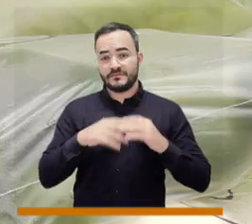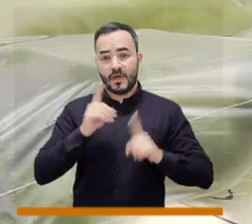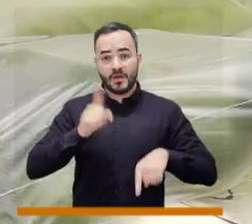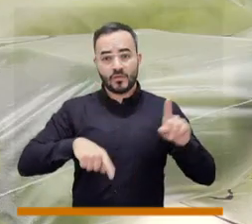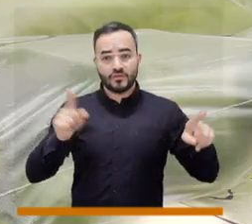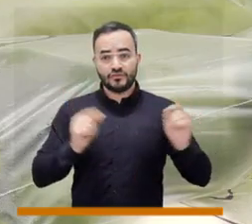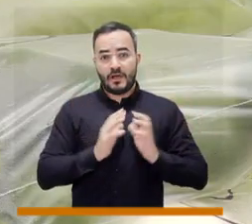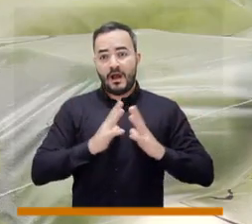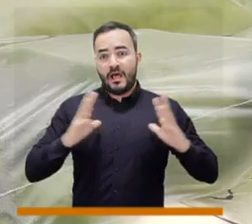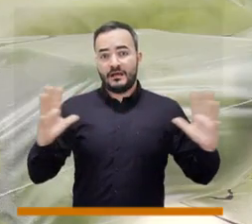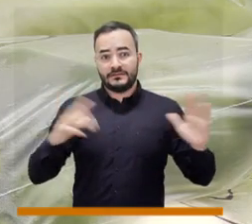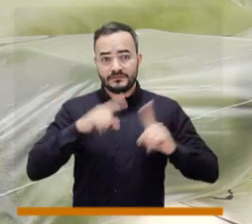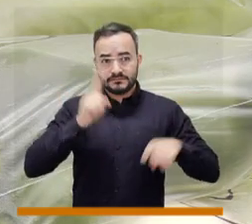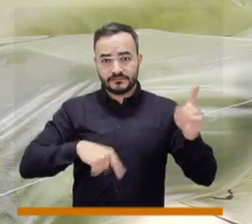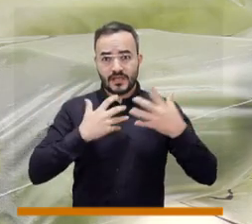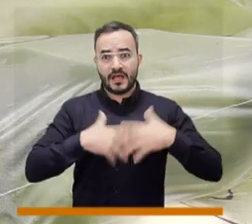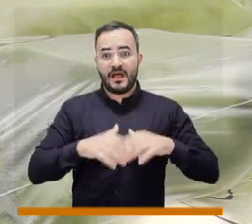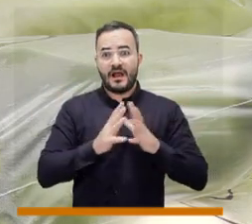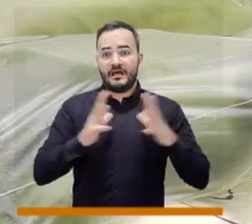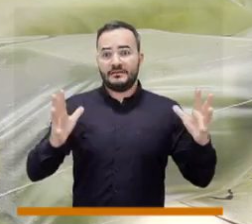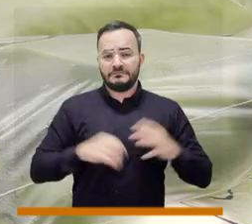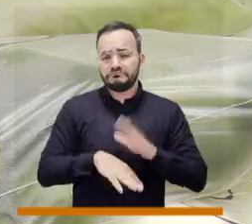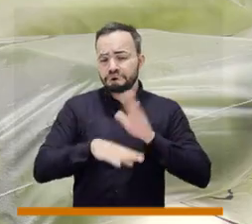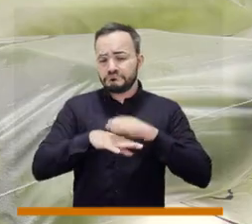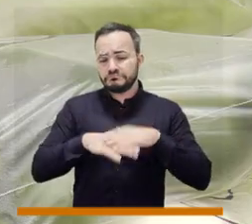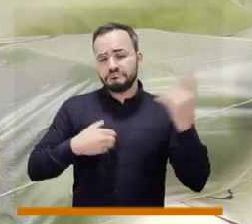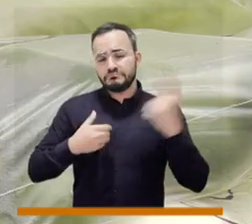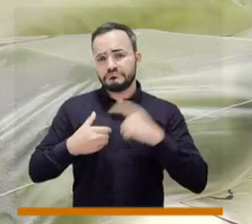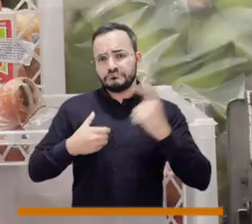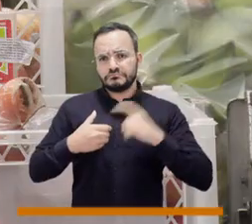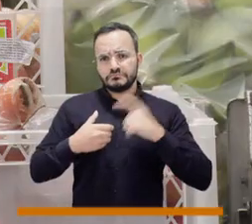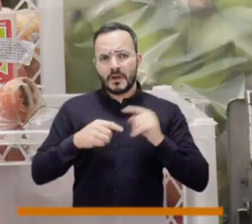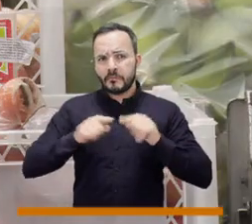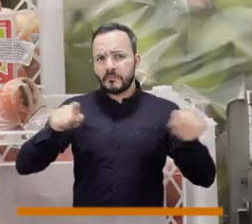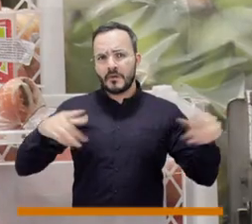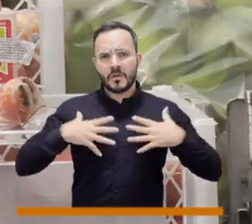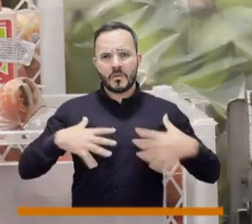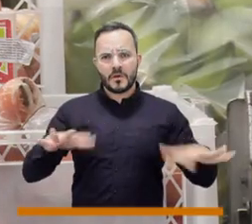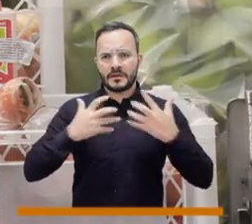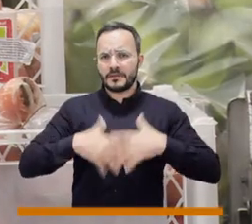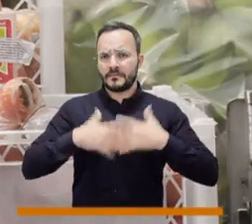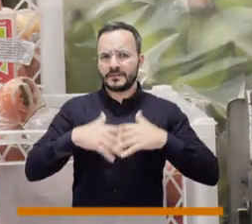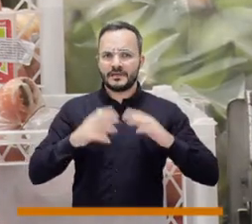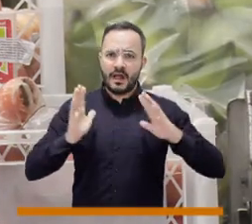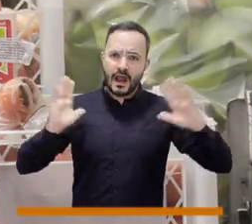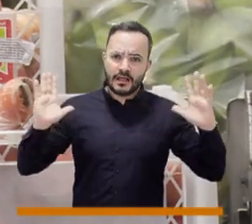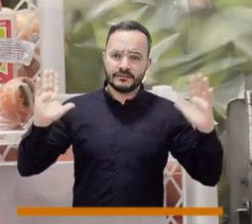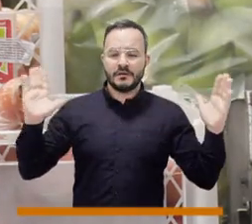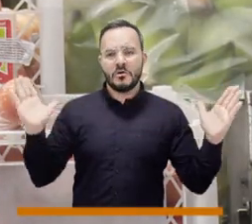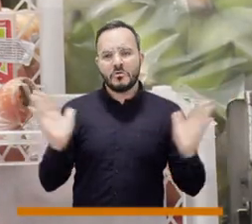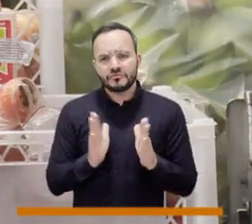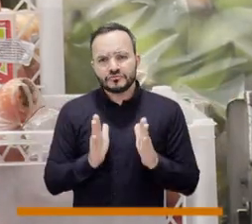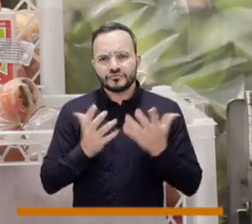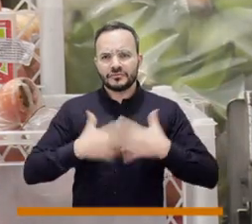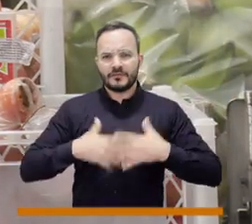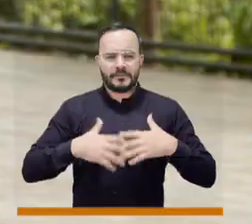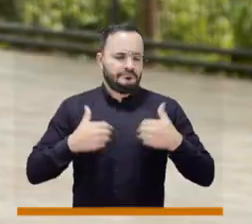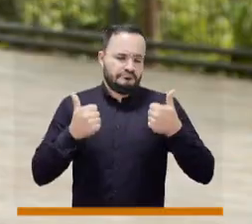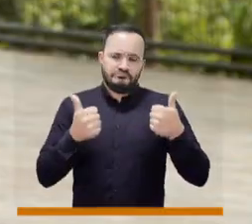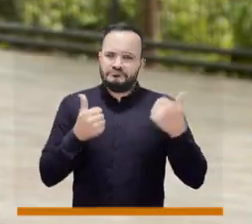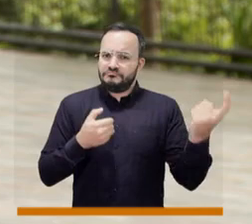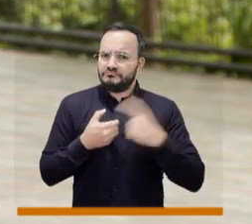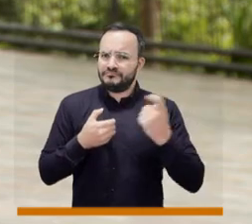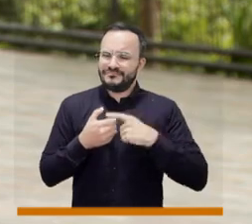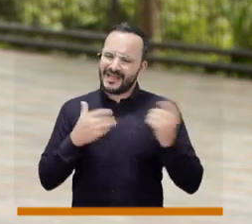desde, por ejemplo, los grandes retailers del país. Nosotros estamos abiertos a cualquier tipo de organización. Tenemos la capacidad de atender desde pequeños hasta